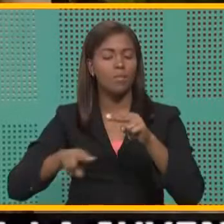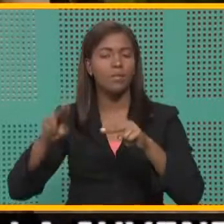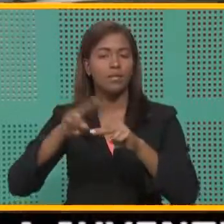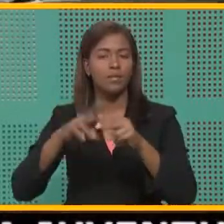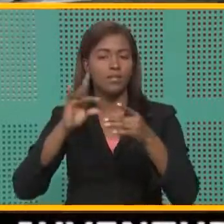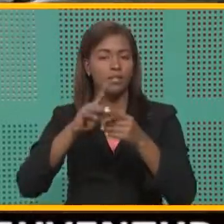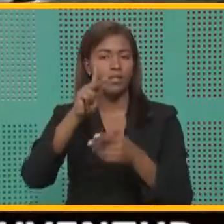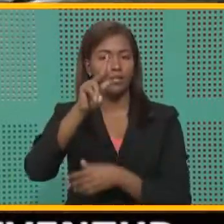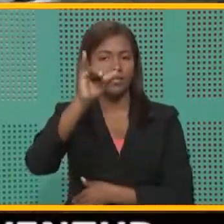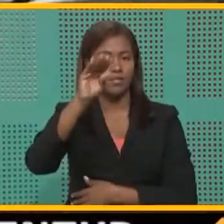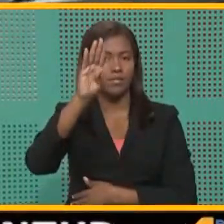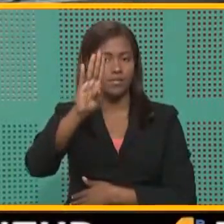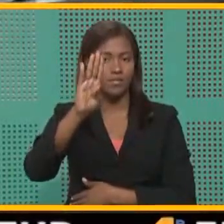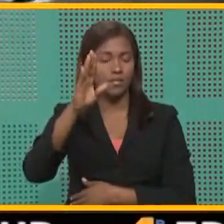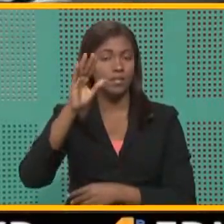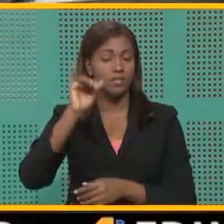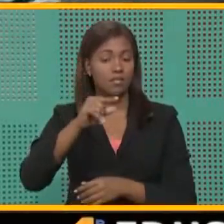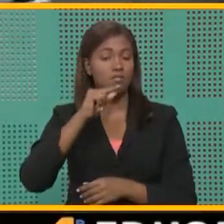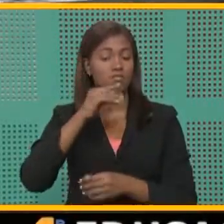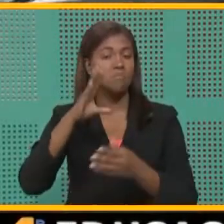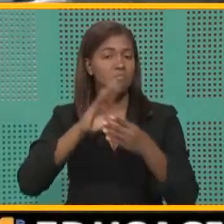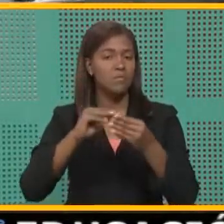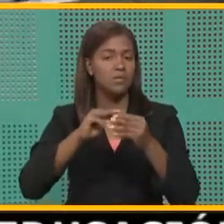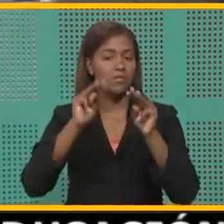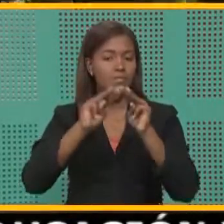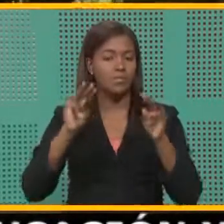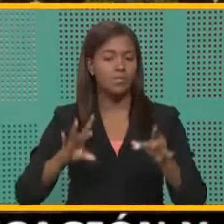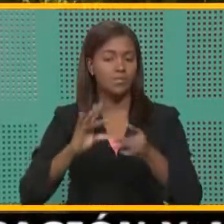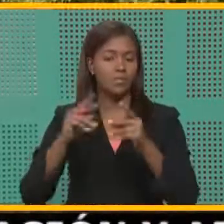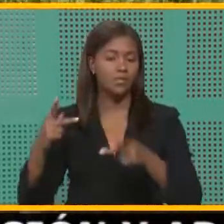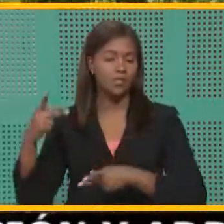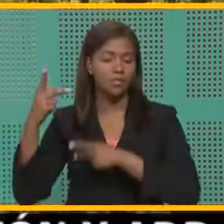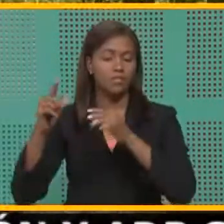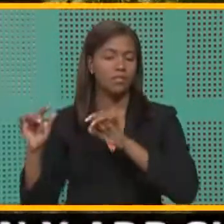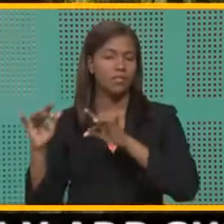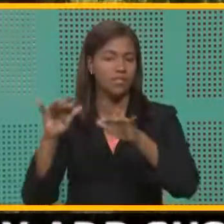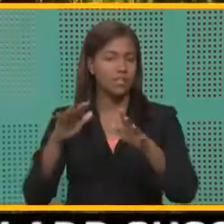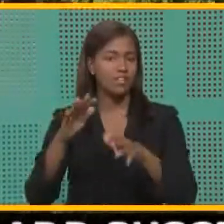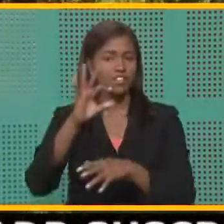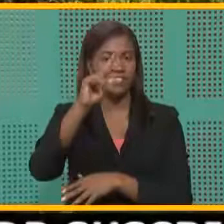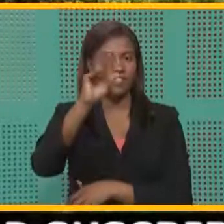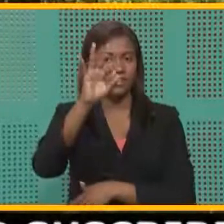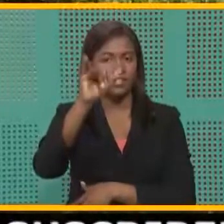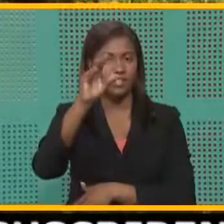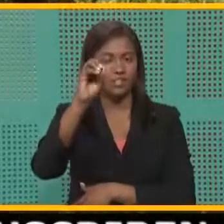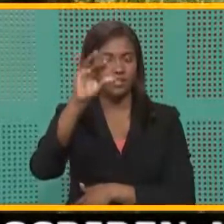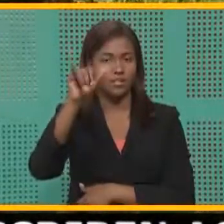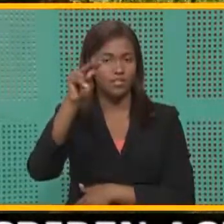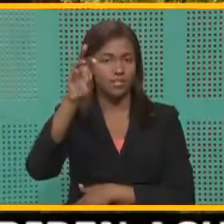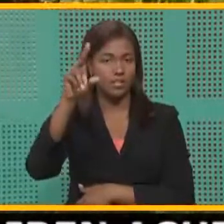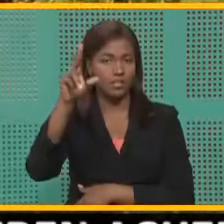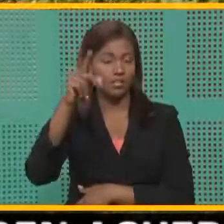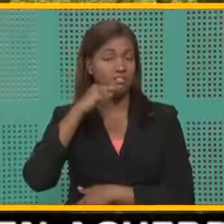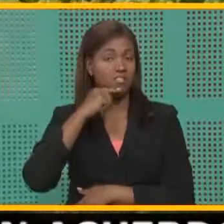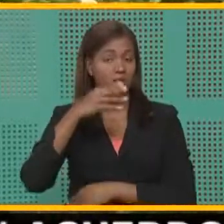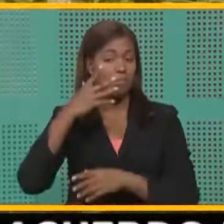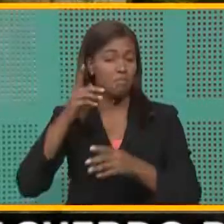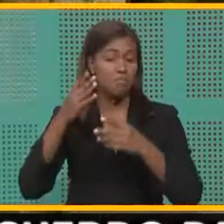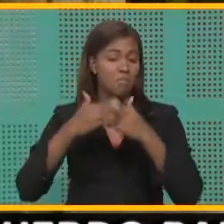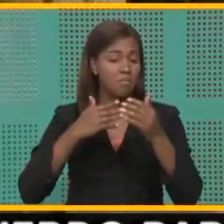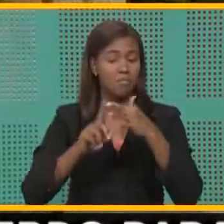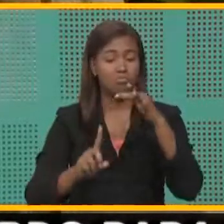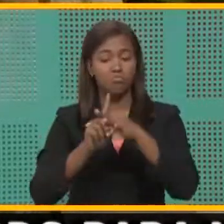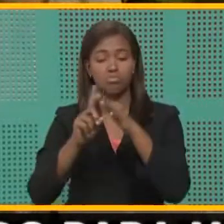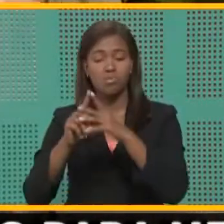del Producto Interno Bruto, así lo afirmó el ministro de Turismo, Francisco Javier García, indicando que, a pesar de algunas situaciones que